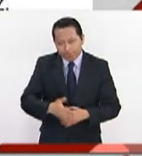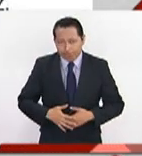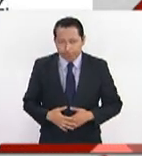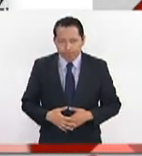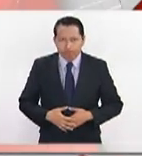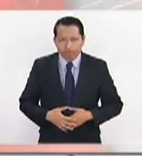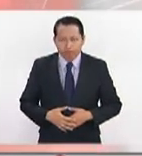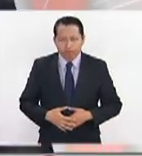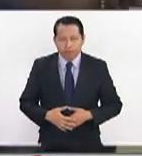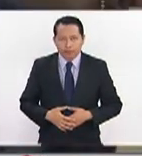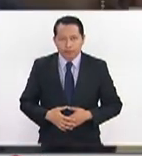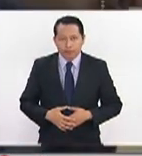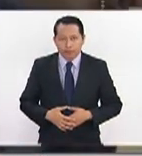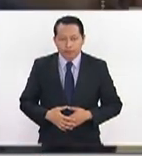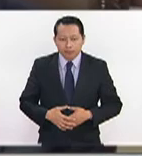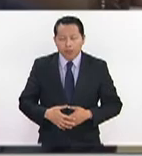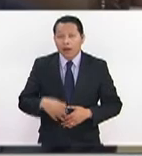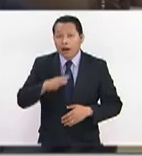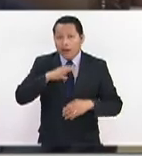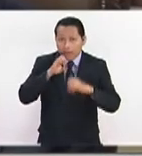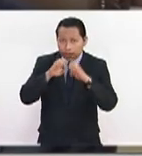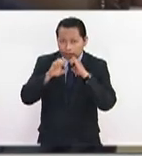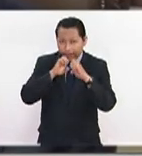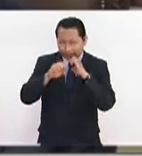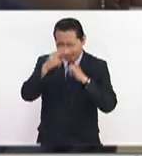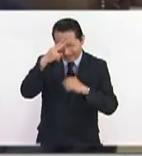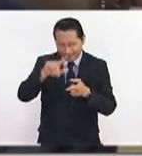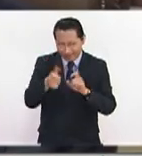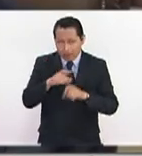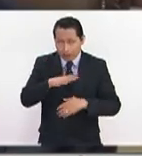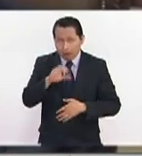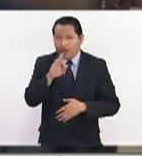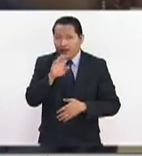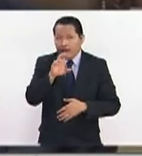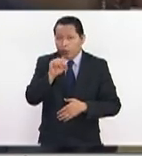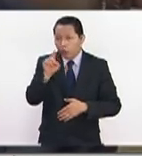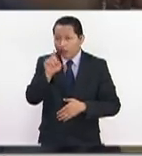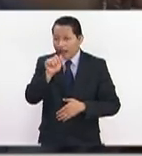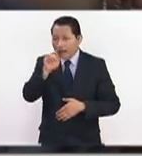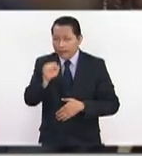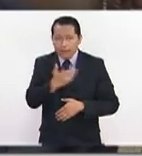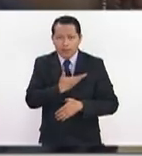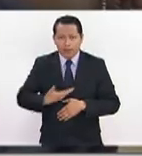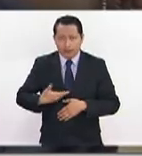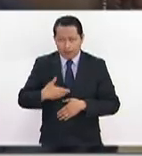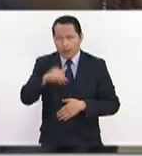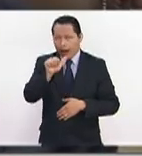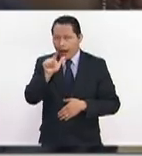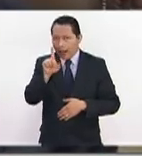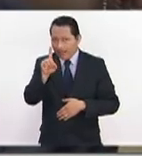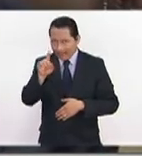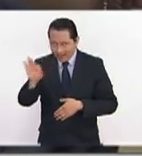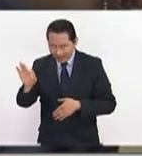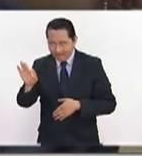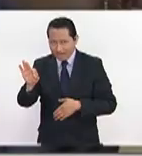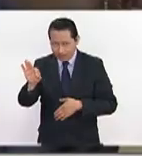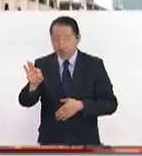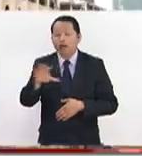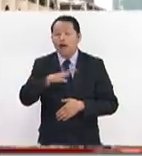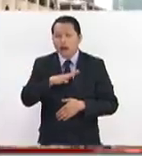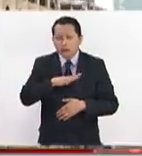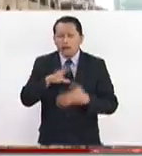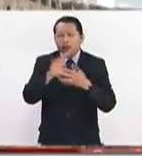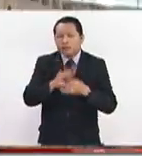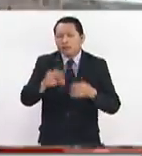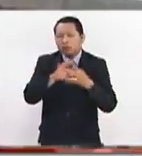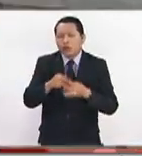Exteriores. En entrevista para México al Día, Fernando Zárate, presidente de la Asamblea Legislativa de la Ciudad de México,